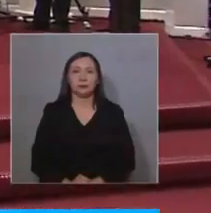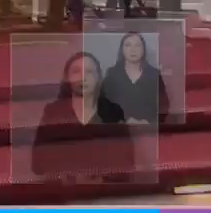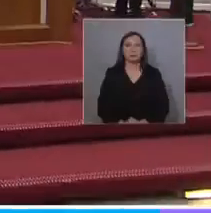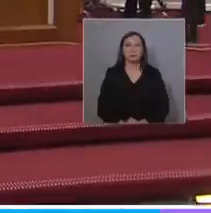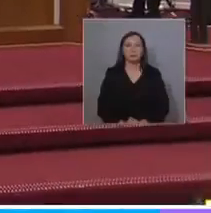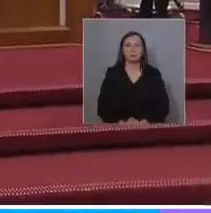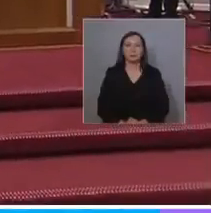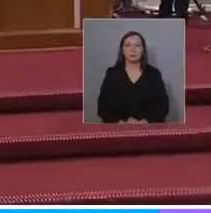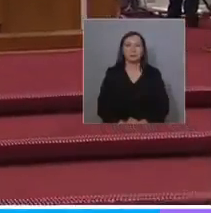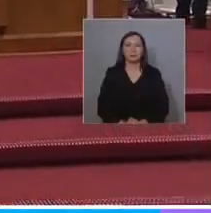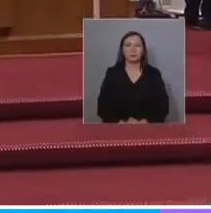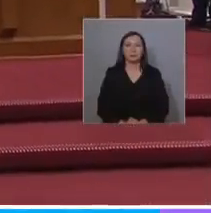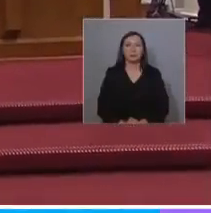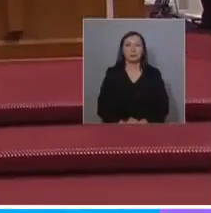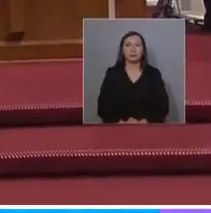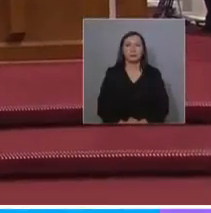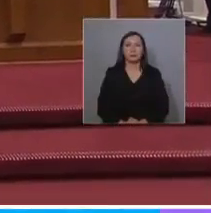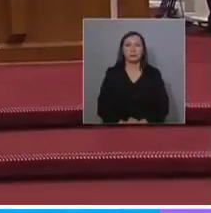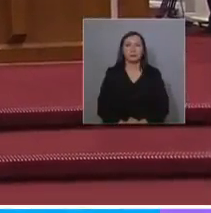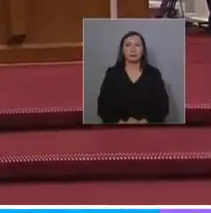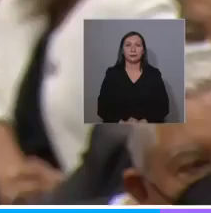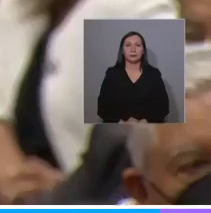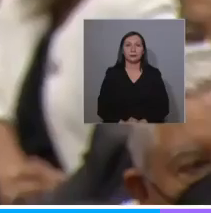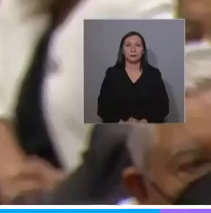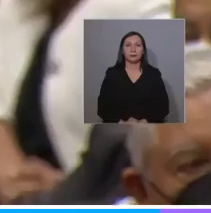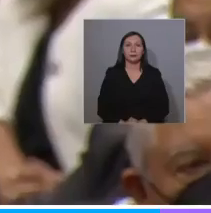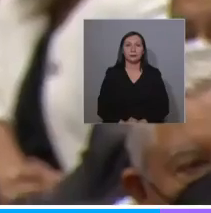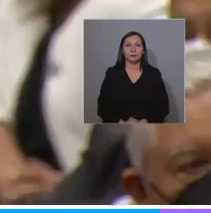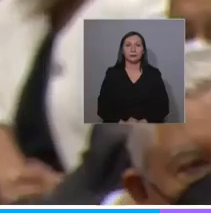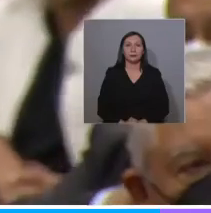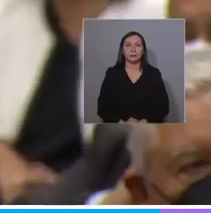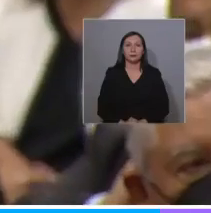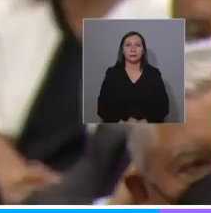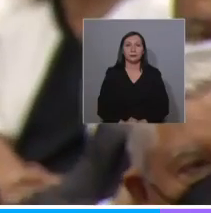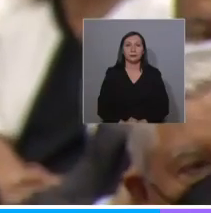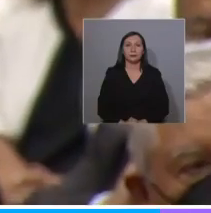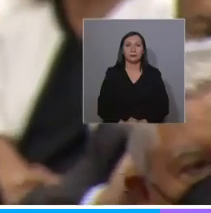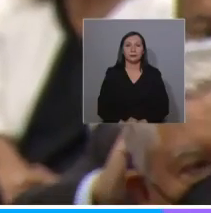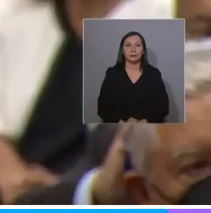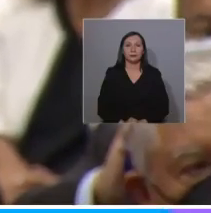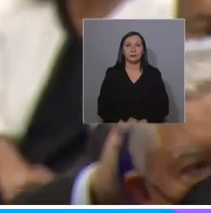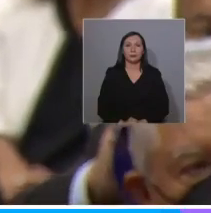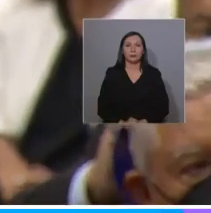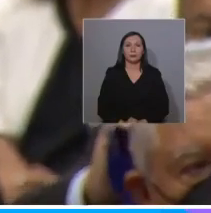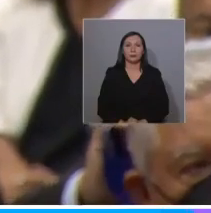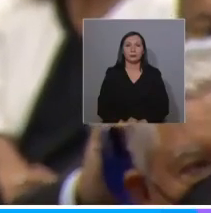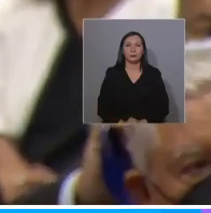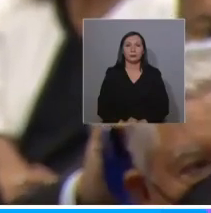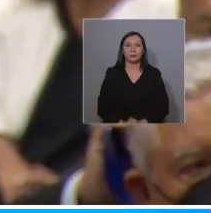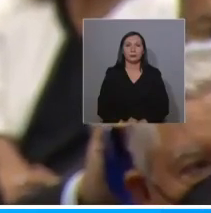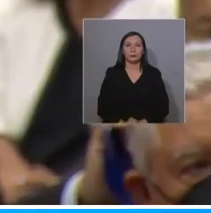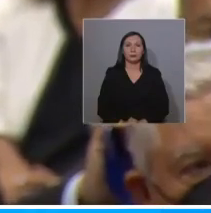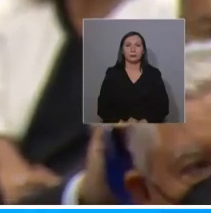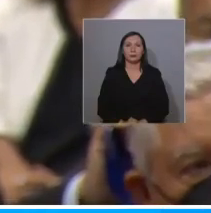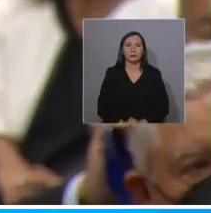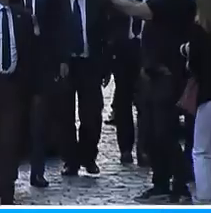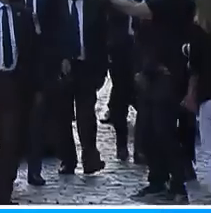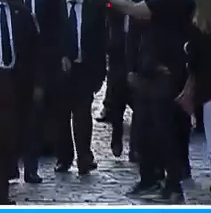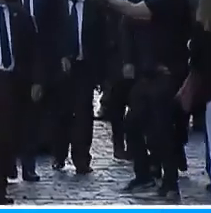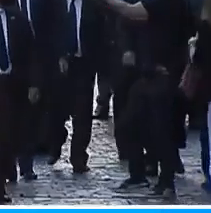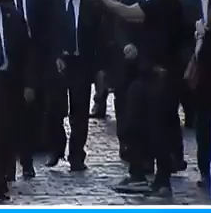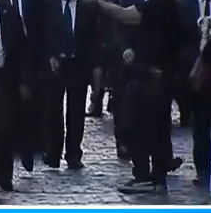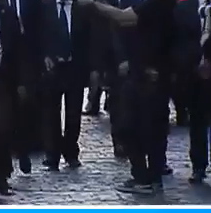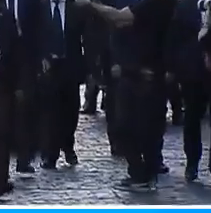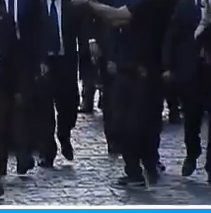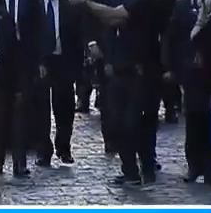también hay mucha duda respecto a lo que podría contener este manual y que evidentemente desde algunos medios de comunicación y varios periodistas